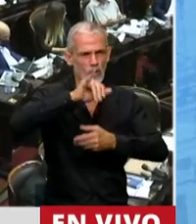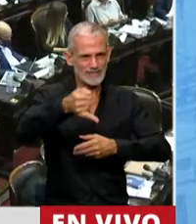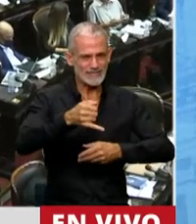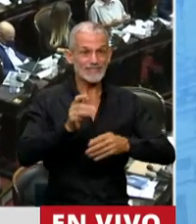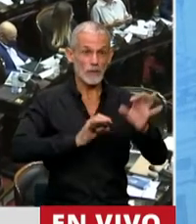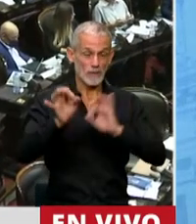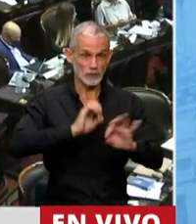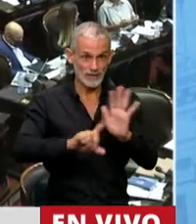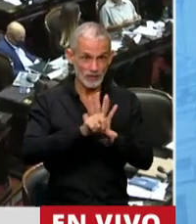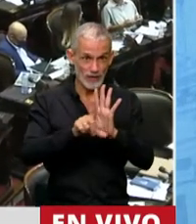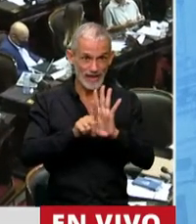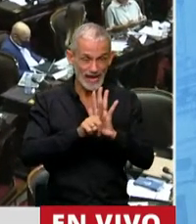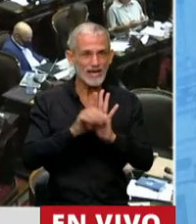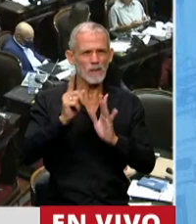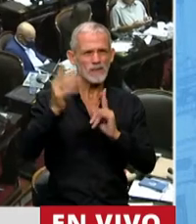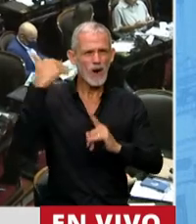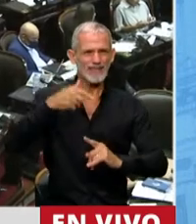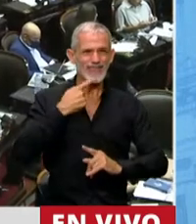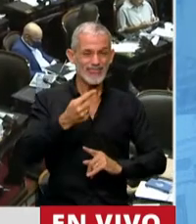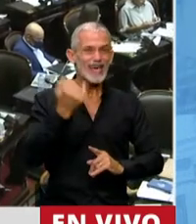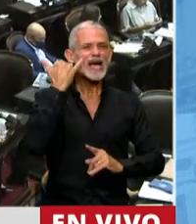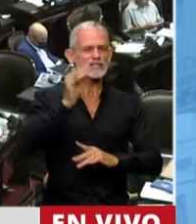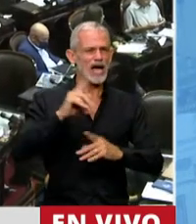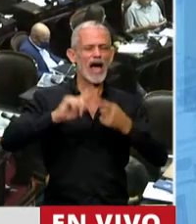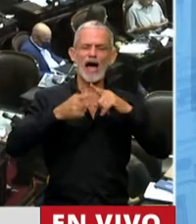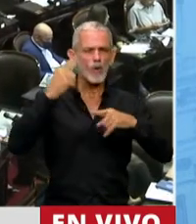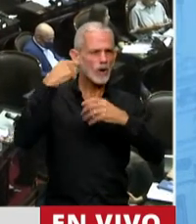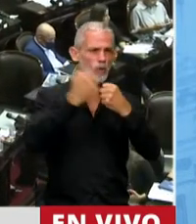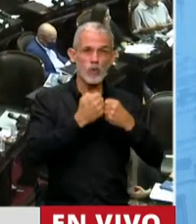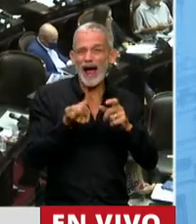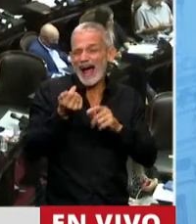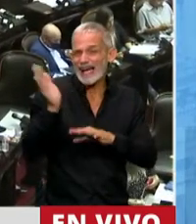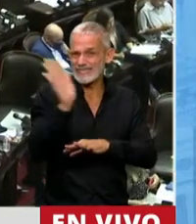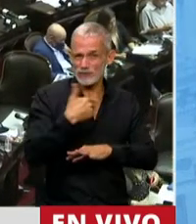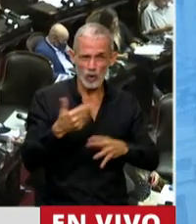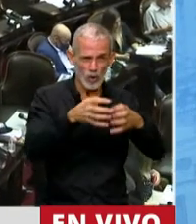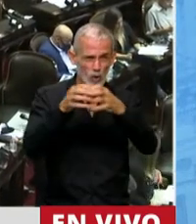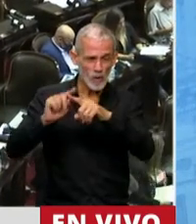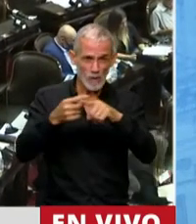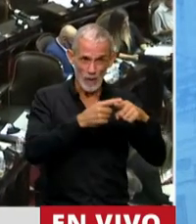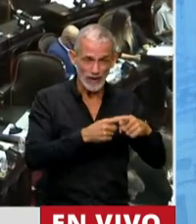este proyecto que, como dije antes, ha logrado el consenso de casi todos los bloques,